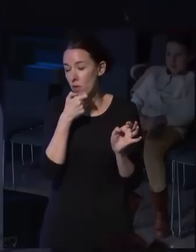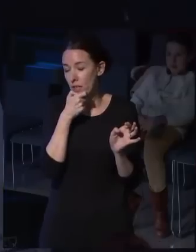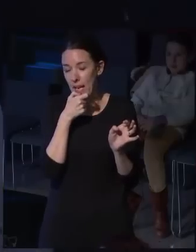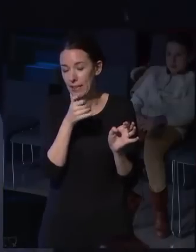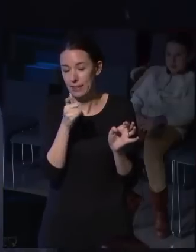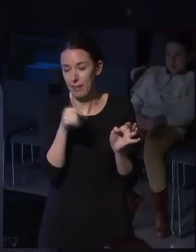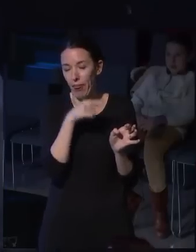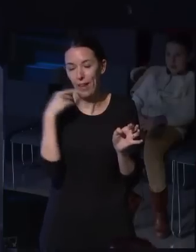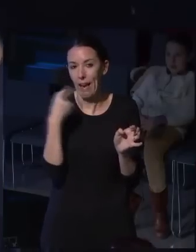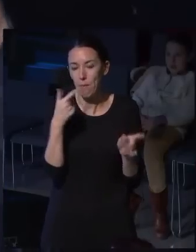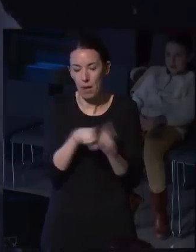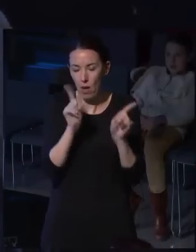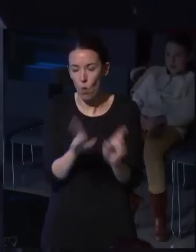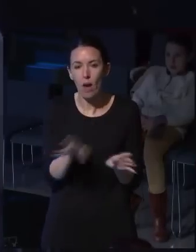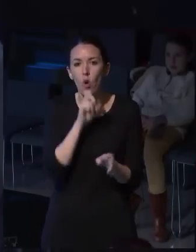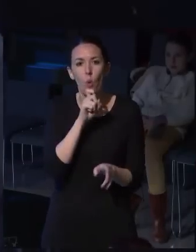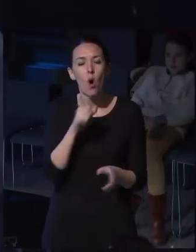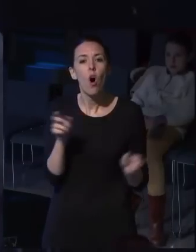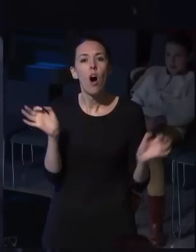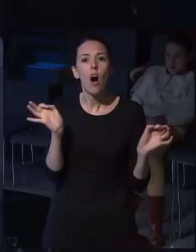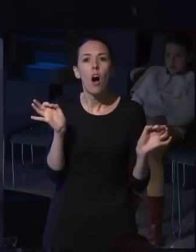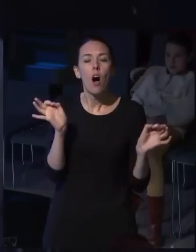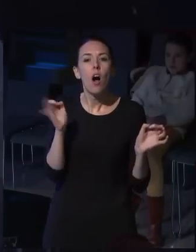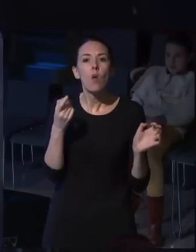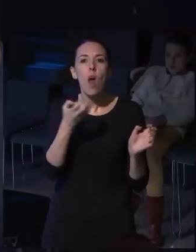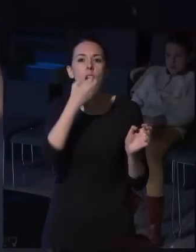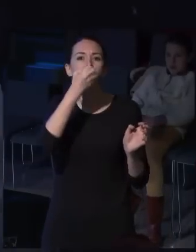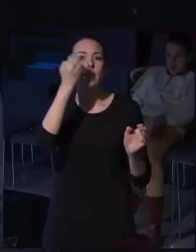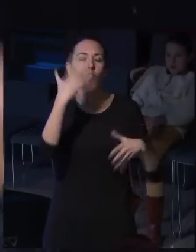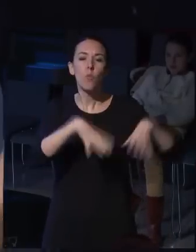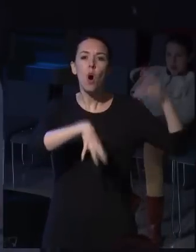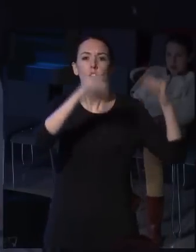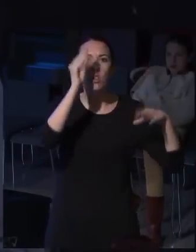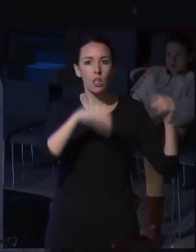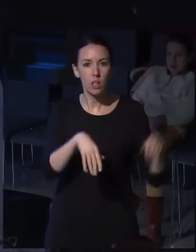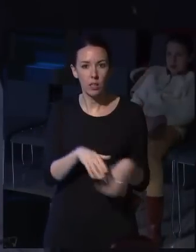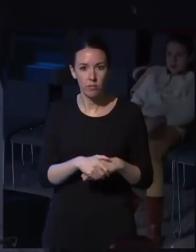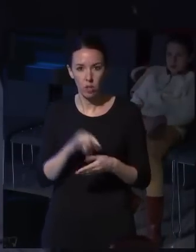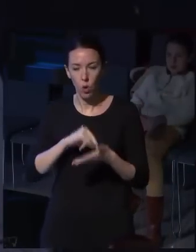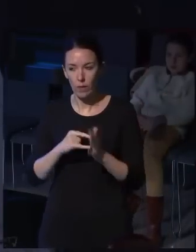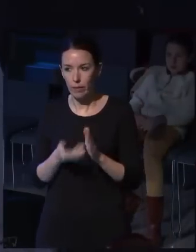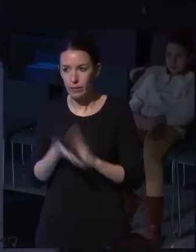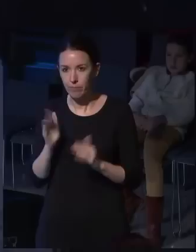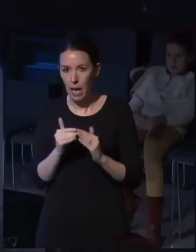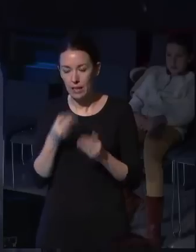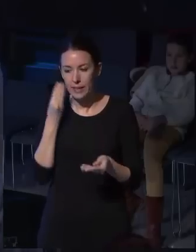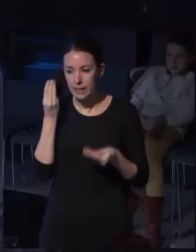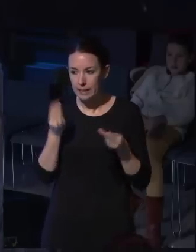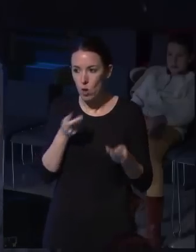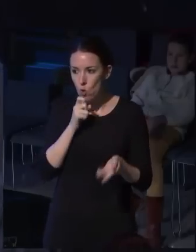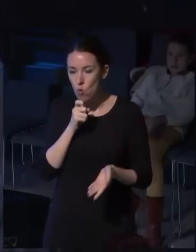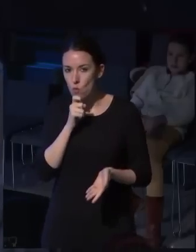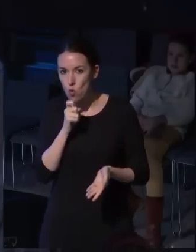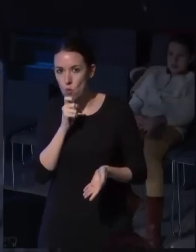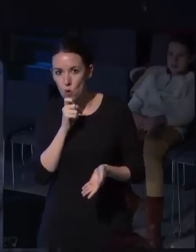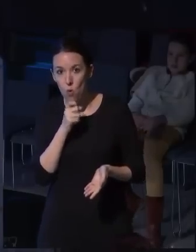como se diga, como si el delay dama estuviese gritando en una montaña. Entonces los tíos se fueron a casa pensando qué tenían que hacer.